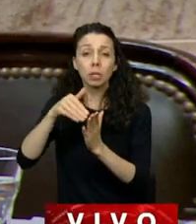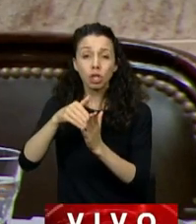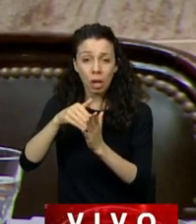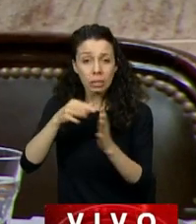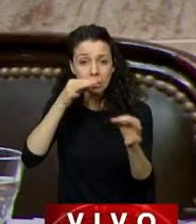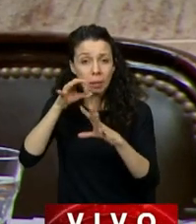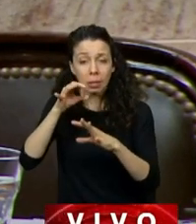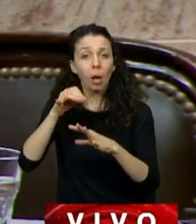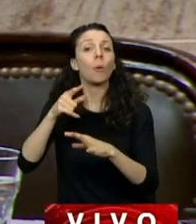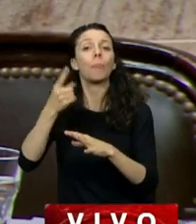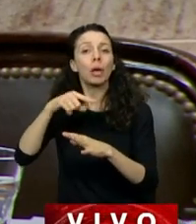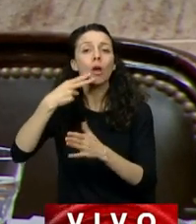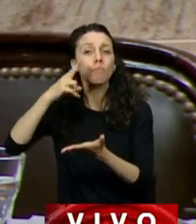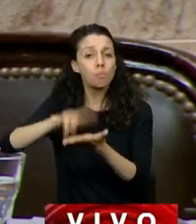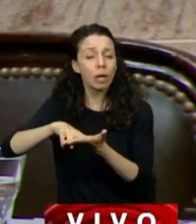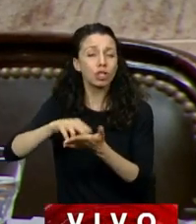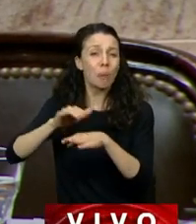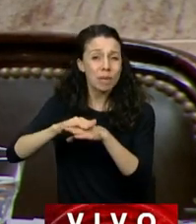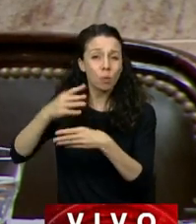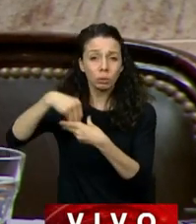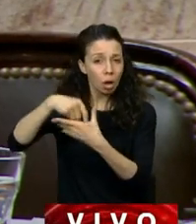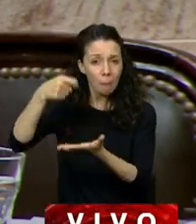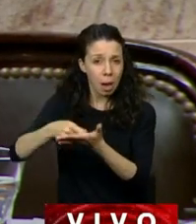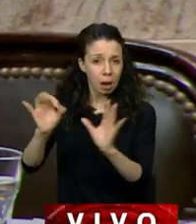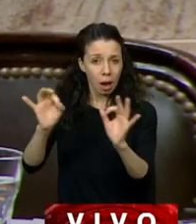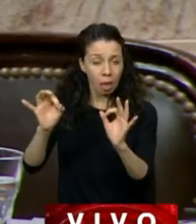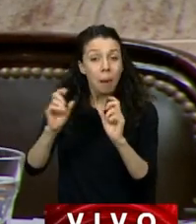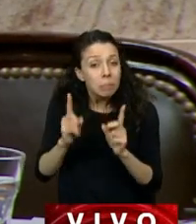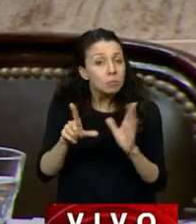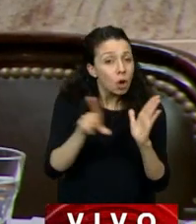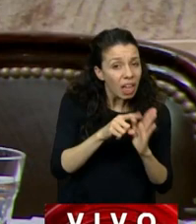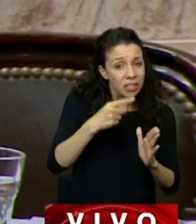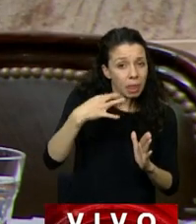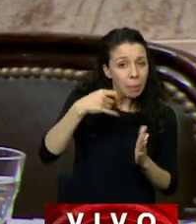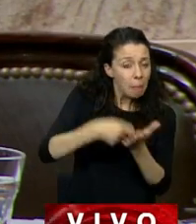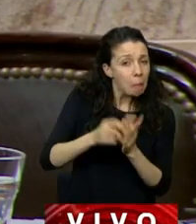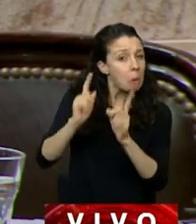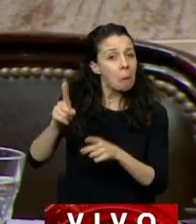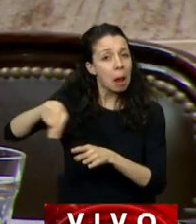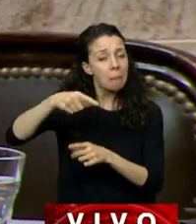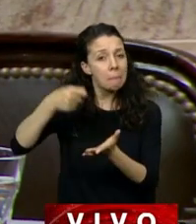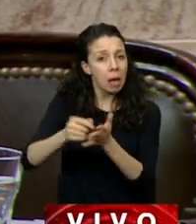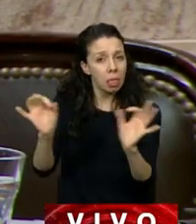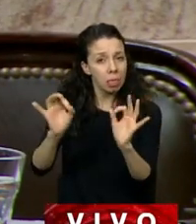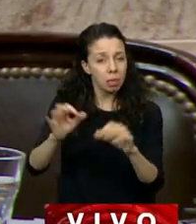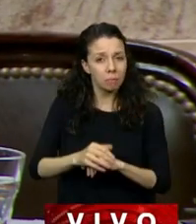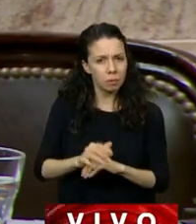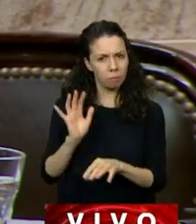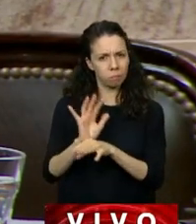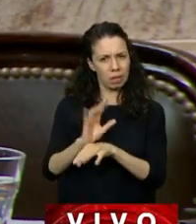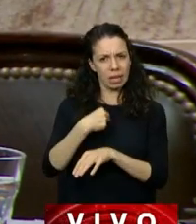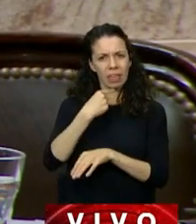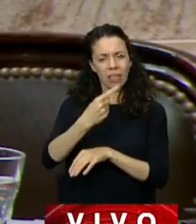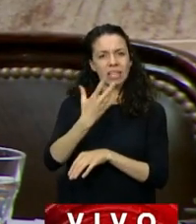pagar el impuesto mínimo interno como establece la ley 24.674 eso significa que el estado nacional